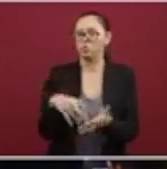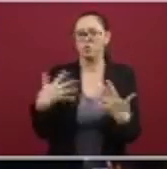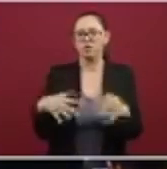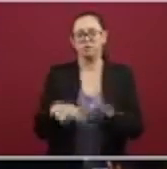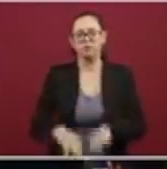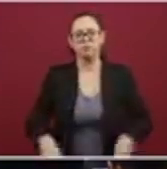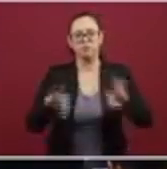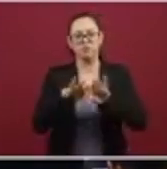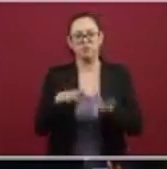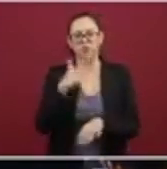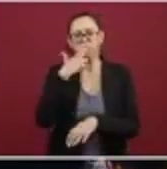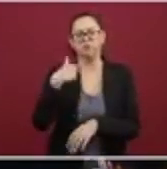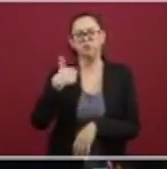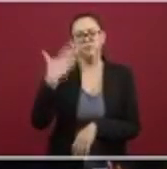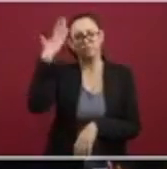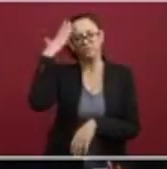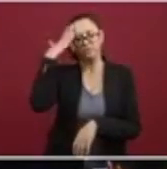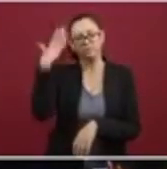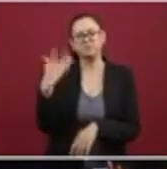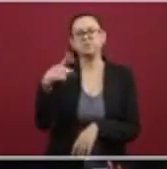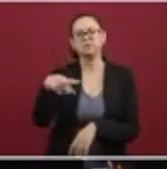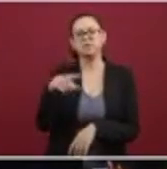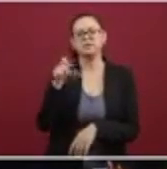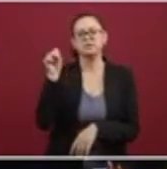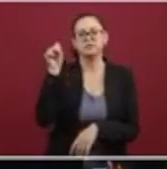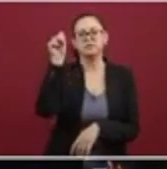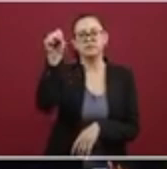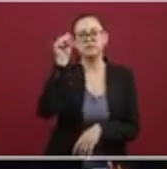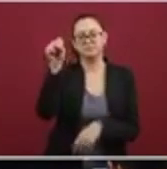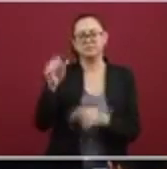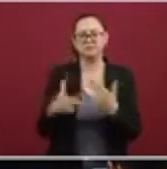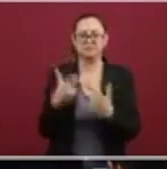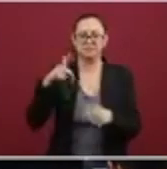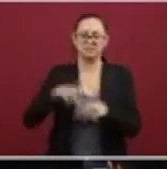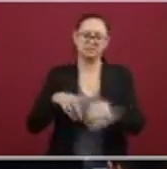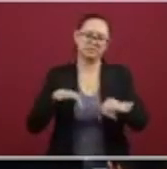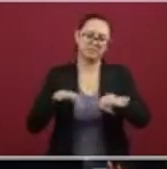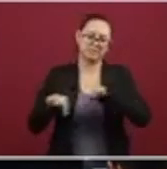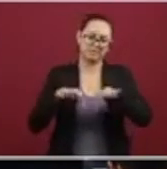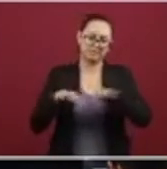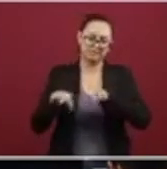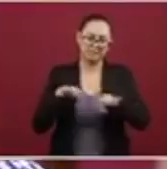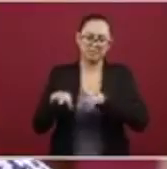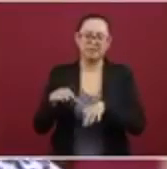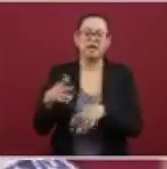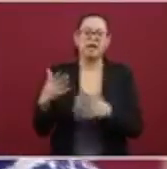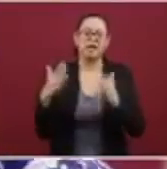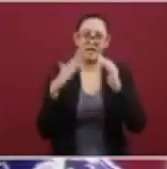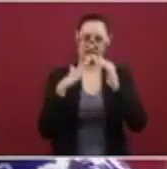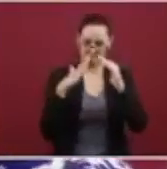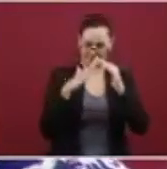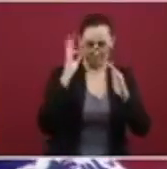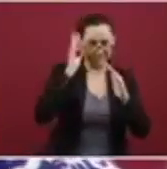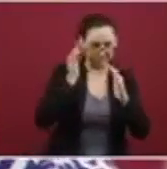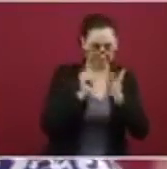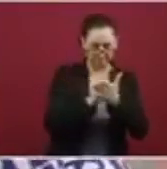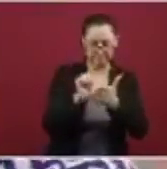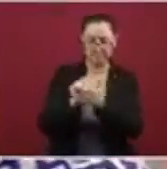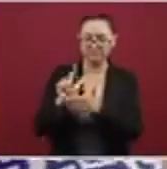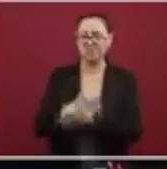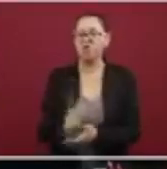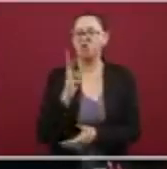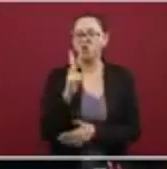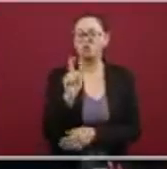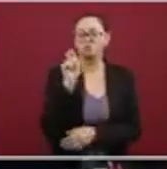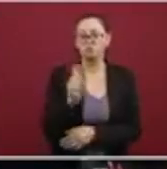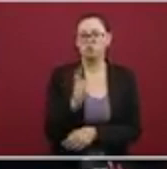Padua, secretaria general colegiada del Sindicato Nacional de Trabajadores y Trabajadoras del Hogar. Y a nombre de 2.4